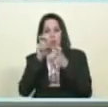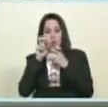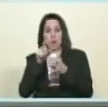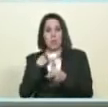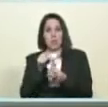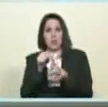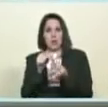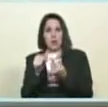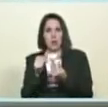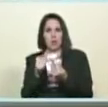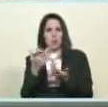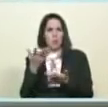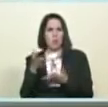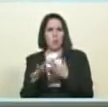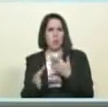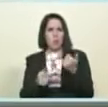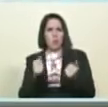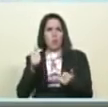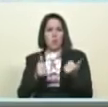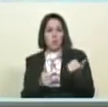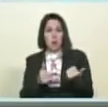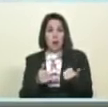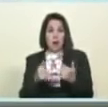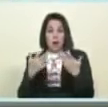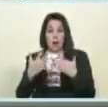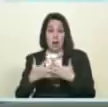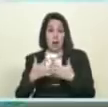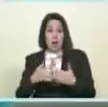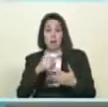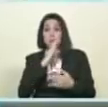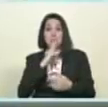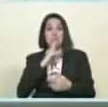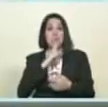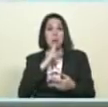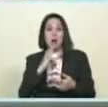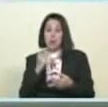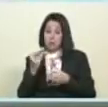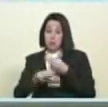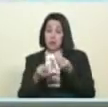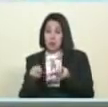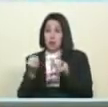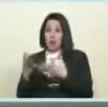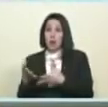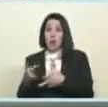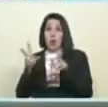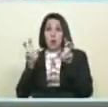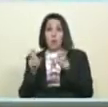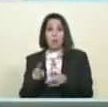¿Cuál es el ABC? Que el banco te va a dar tu nuevo crédito porque eres buena paga.